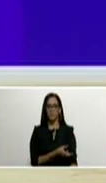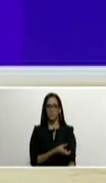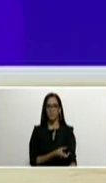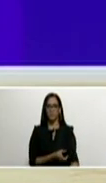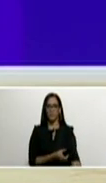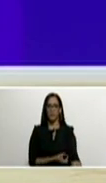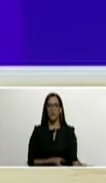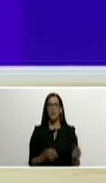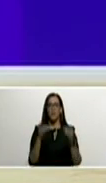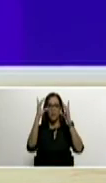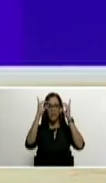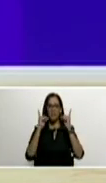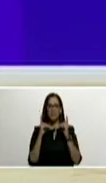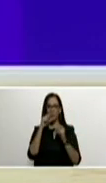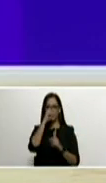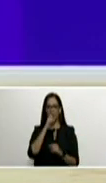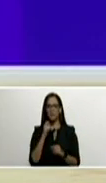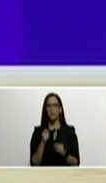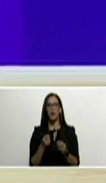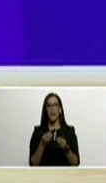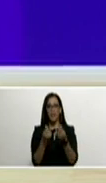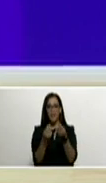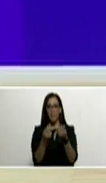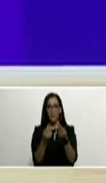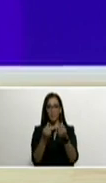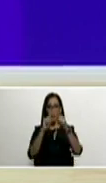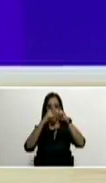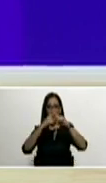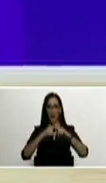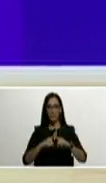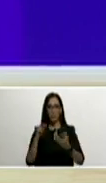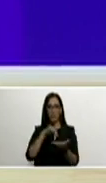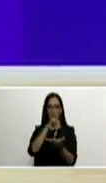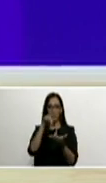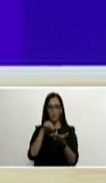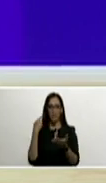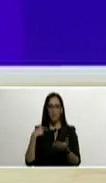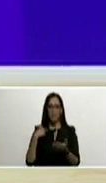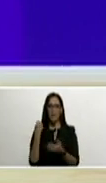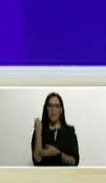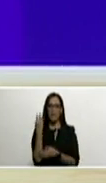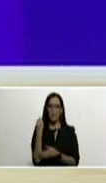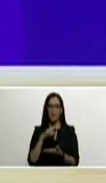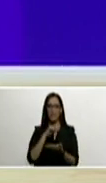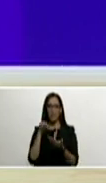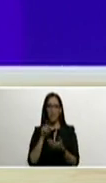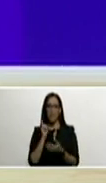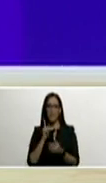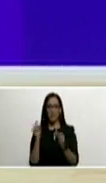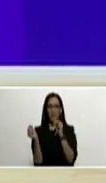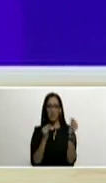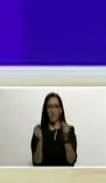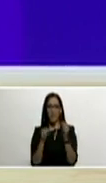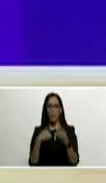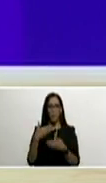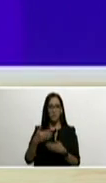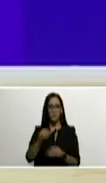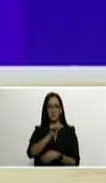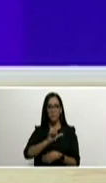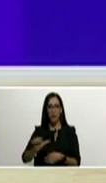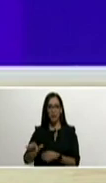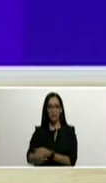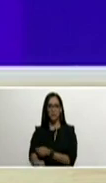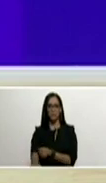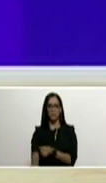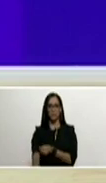de este año, en el presupuesto de la Nación que tiene la Asamblea Nacional y debe discutir en las próximas semanas,